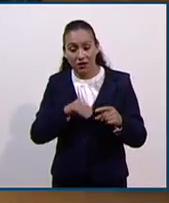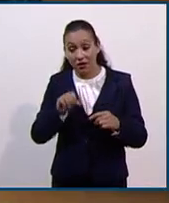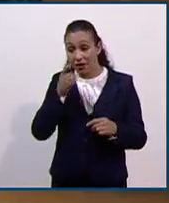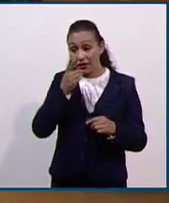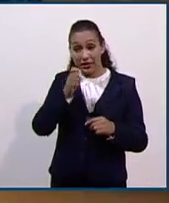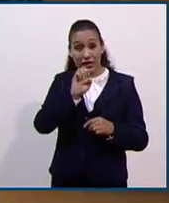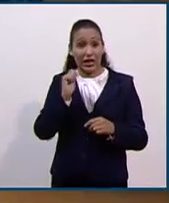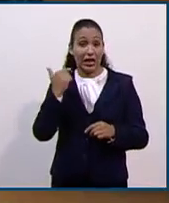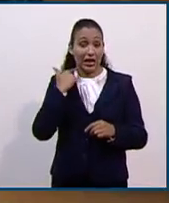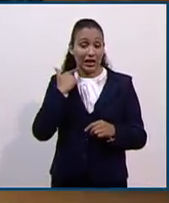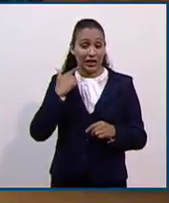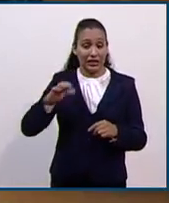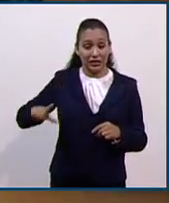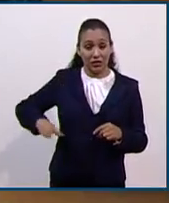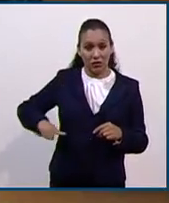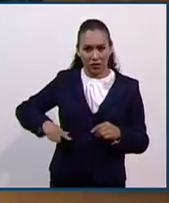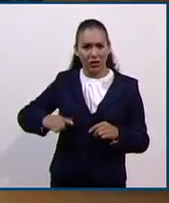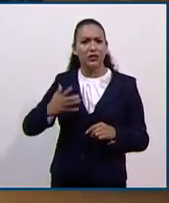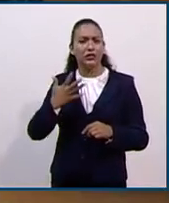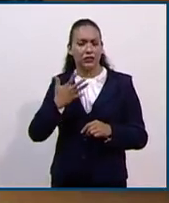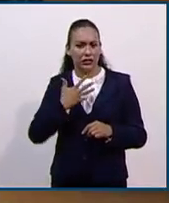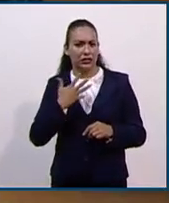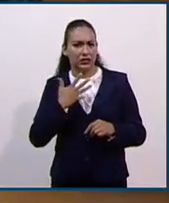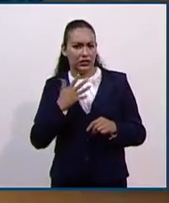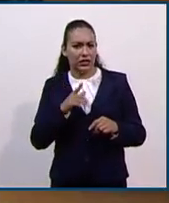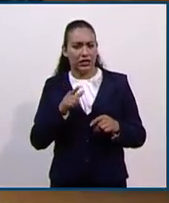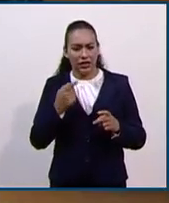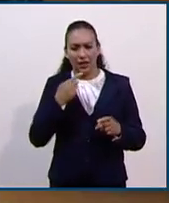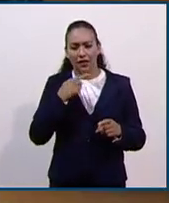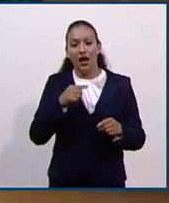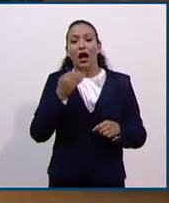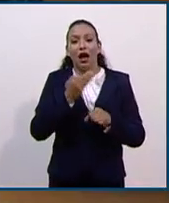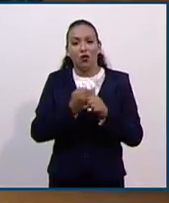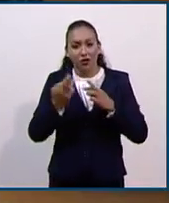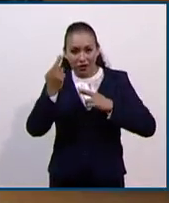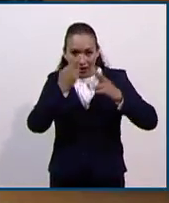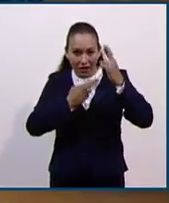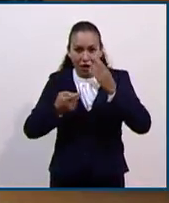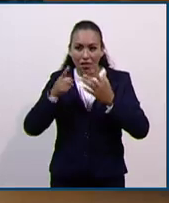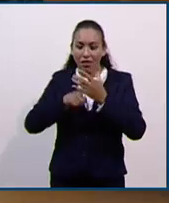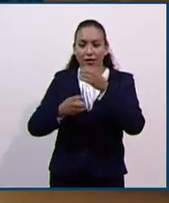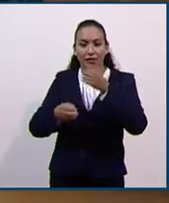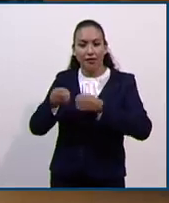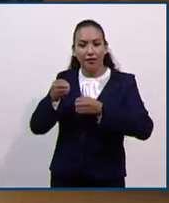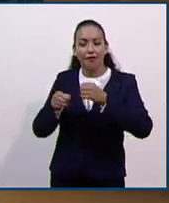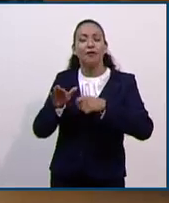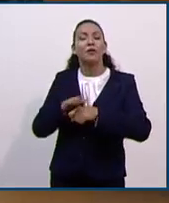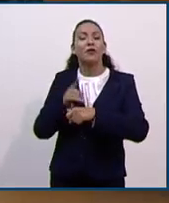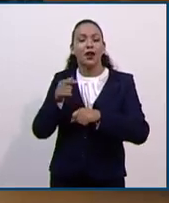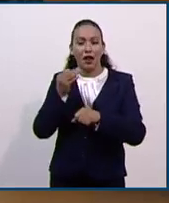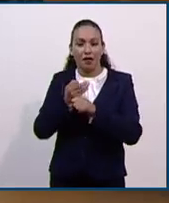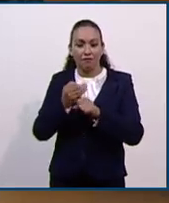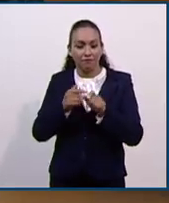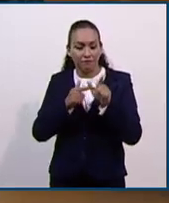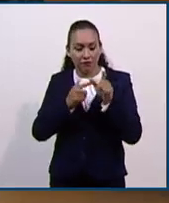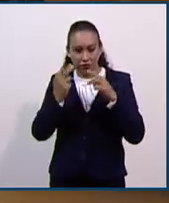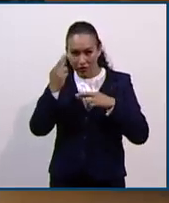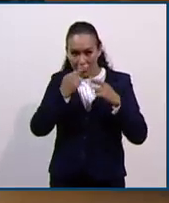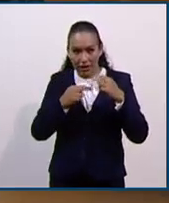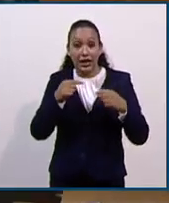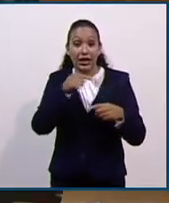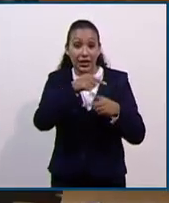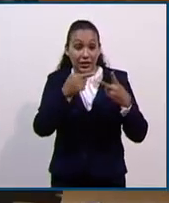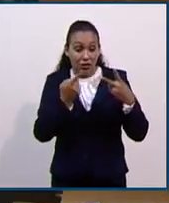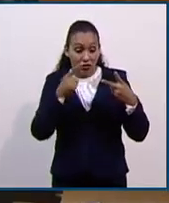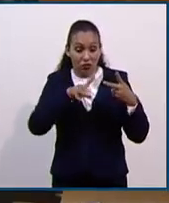exgobernador tiene suspensiones de amparo, estas se encuentran en revisión en un tribunal colegiado, por lo que siguen vigentes las órdenes de